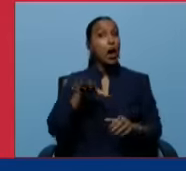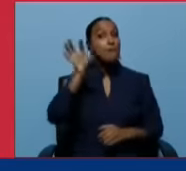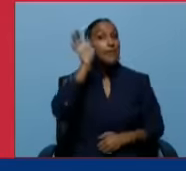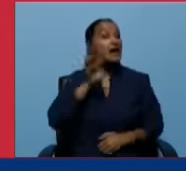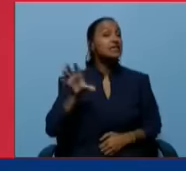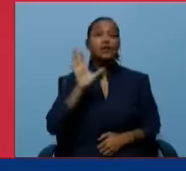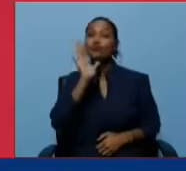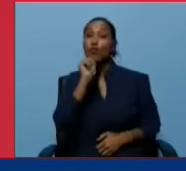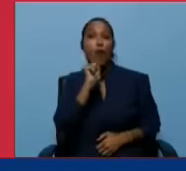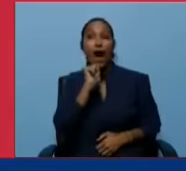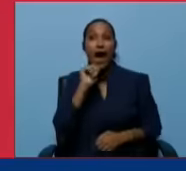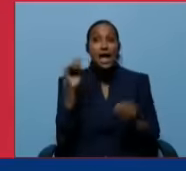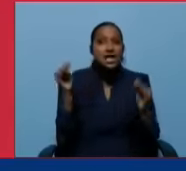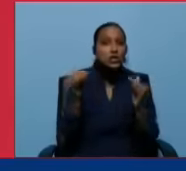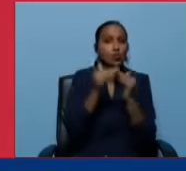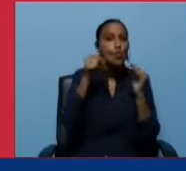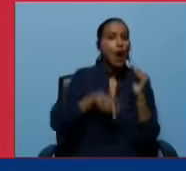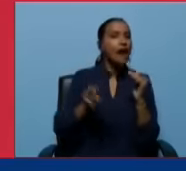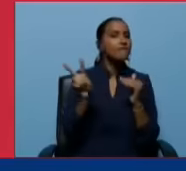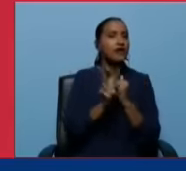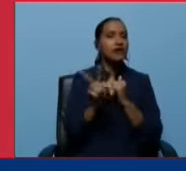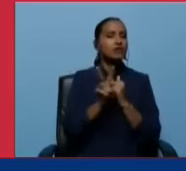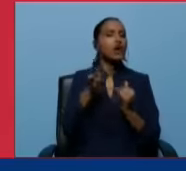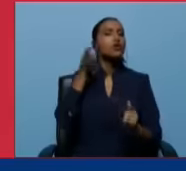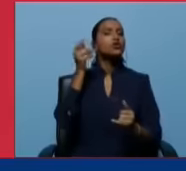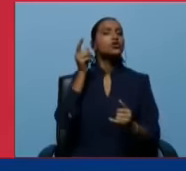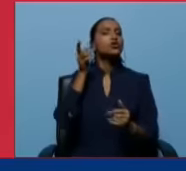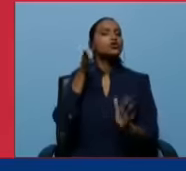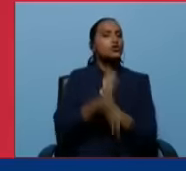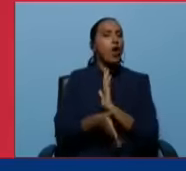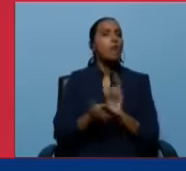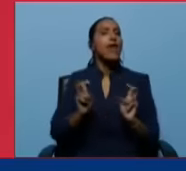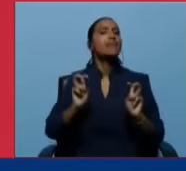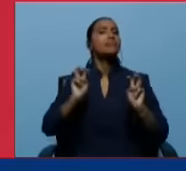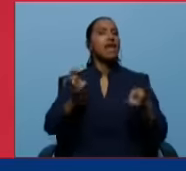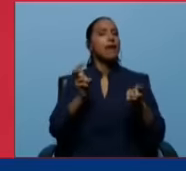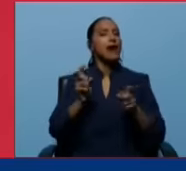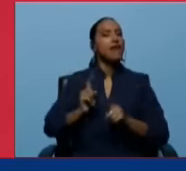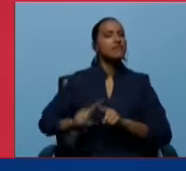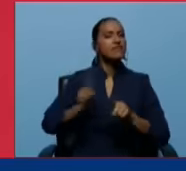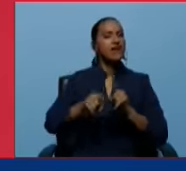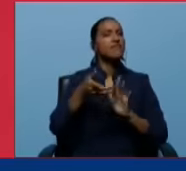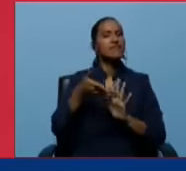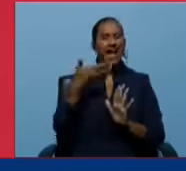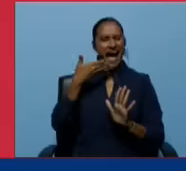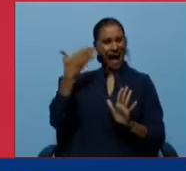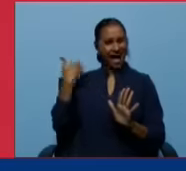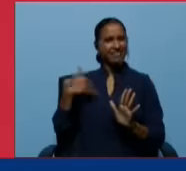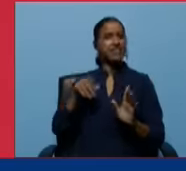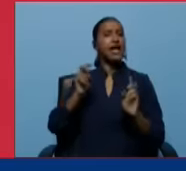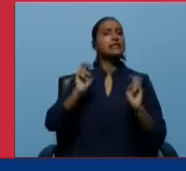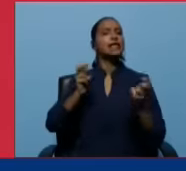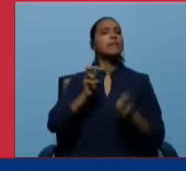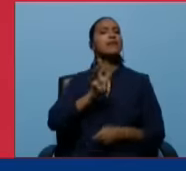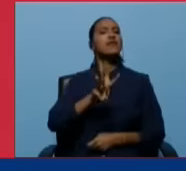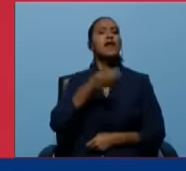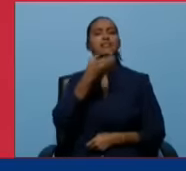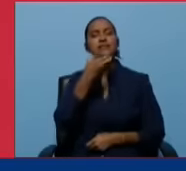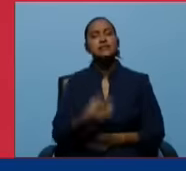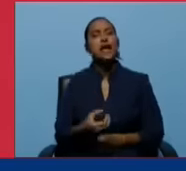consultivos de distintos temas. El último lo hicimos sobre el tema de Guayana Esequiba, el 3 de diciembre